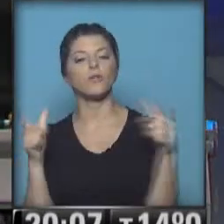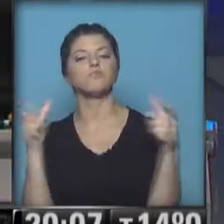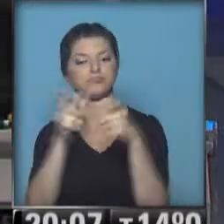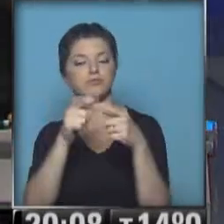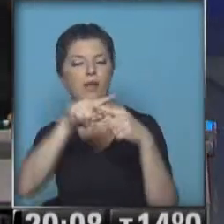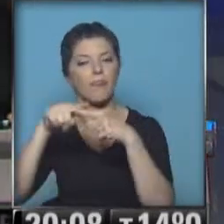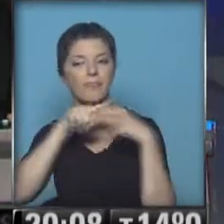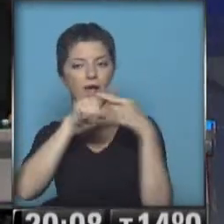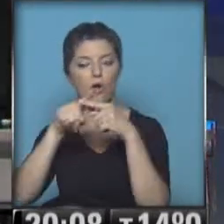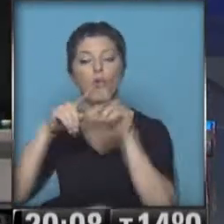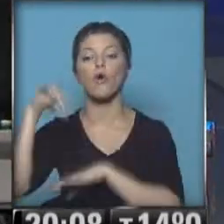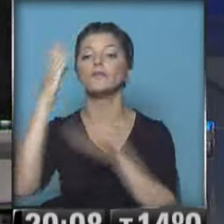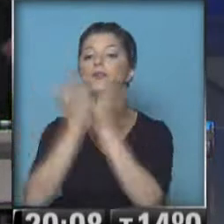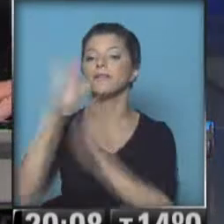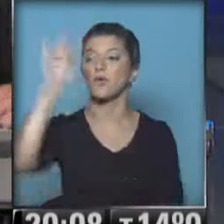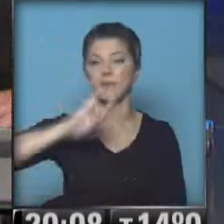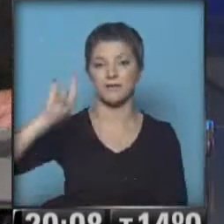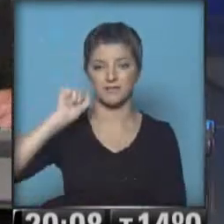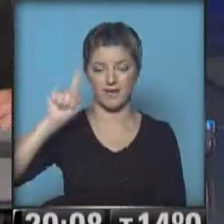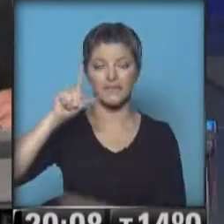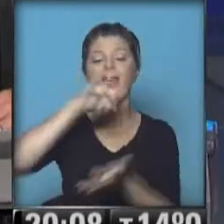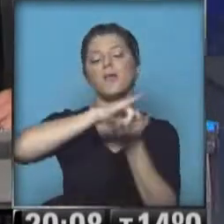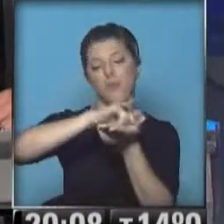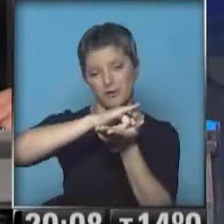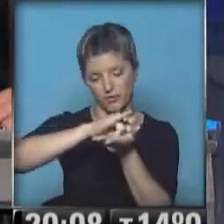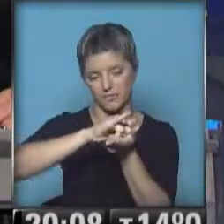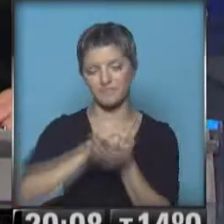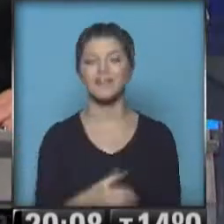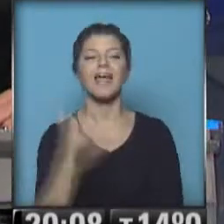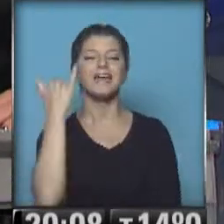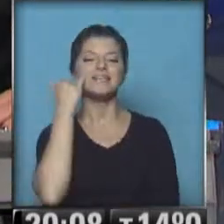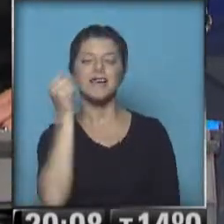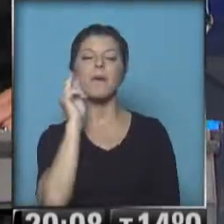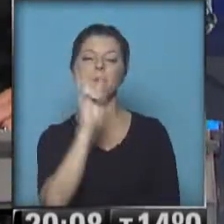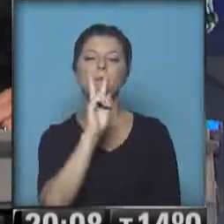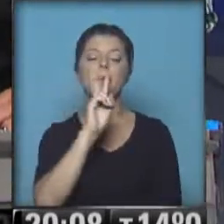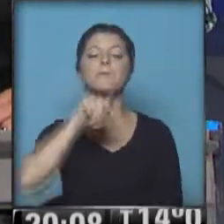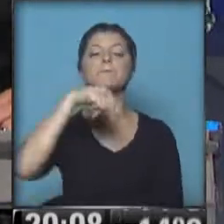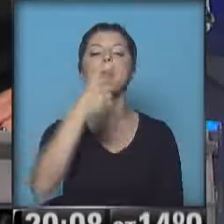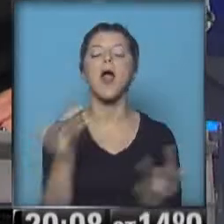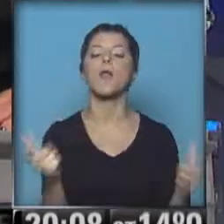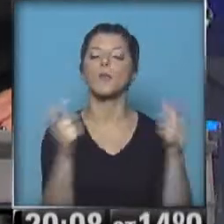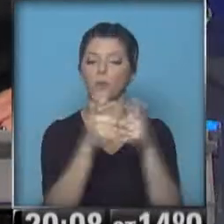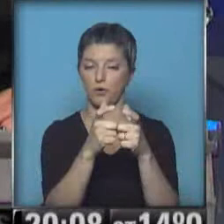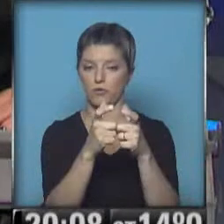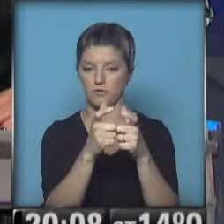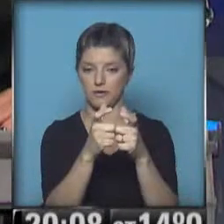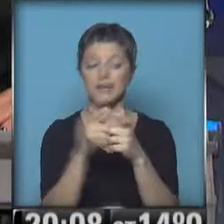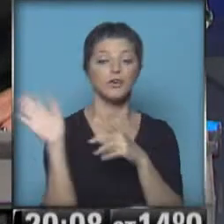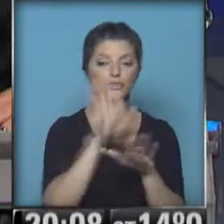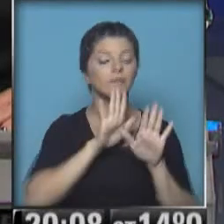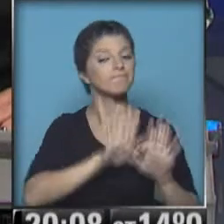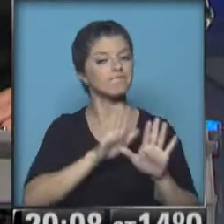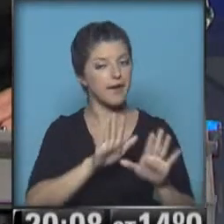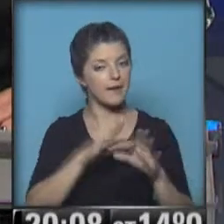estudiantes universitarios estamos hablando de la ciudad de nueva york bueno me voy a enloquecer a la asamblea de naciones unidas y la expectativa claro